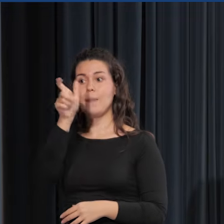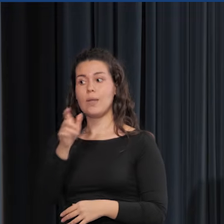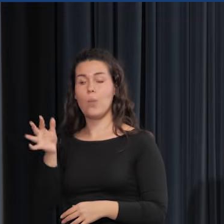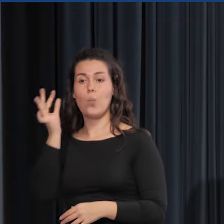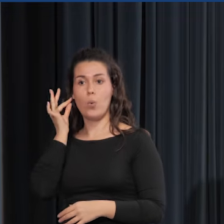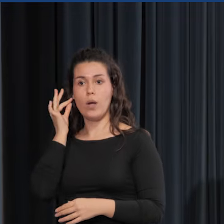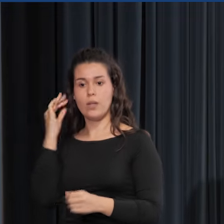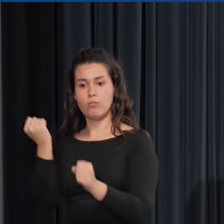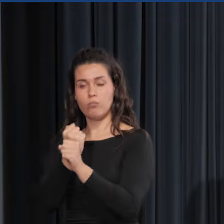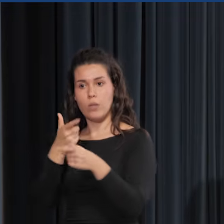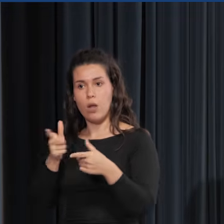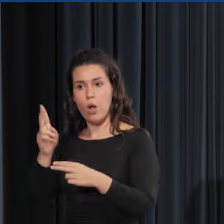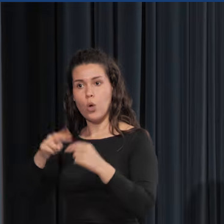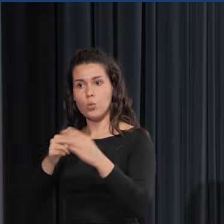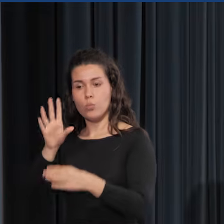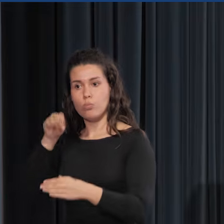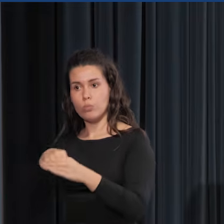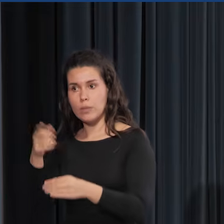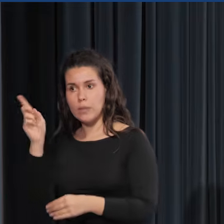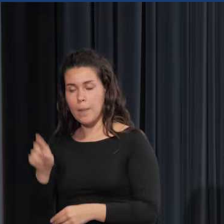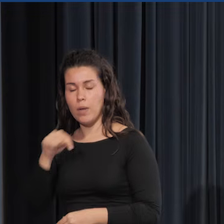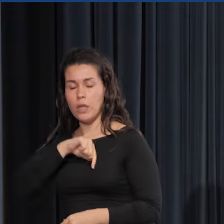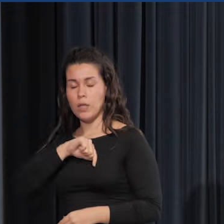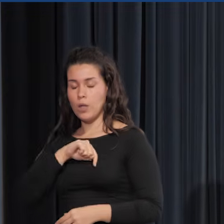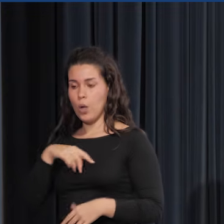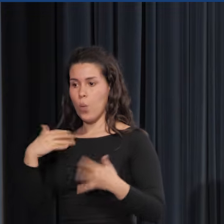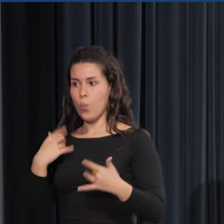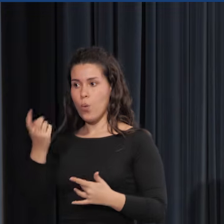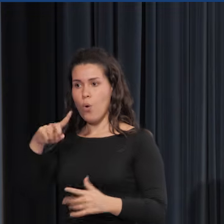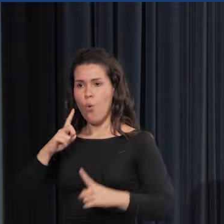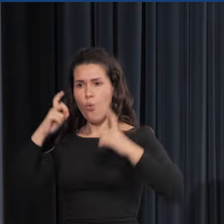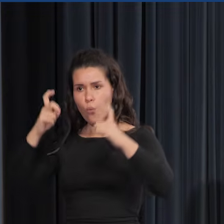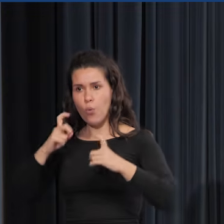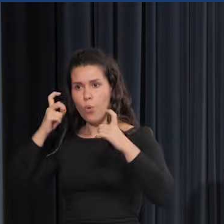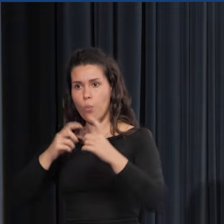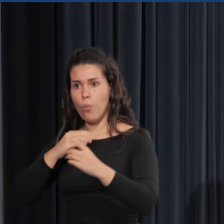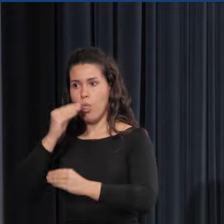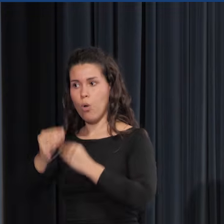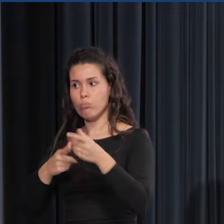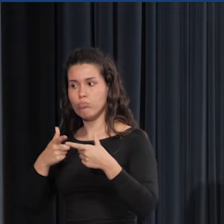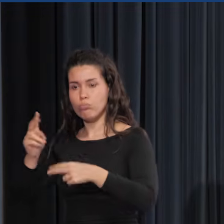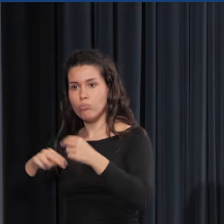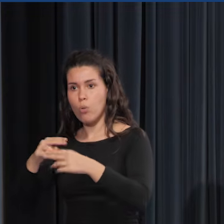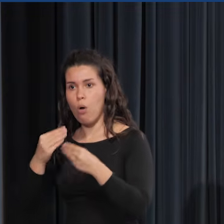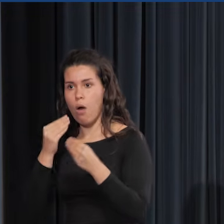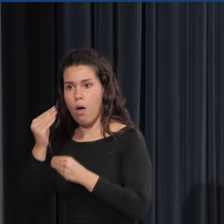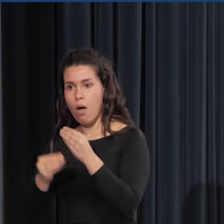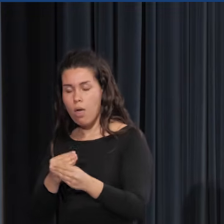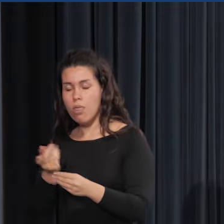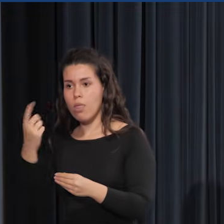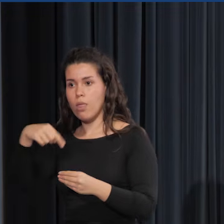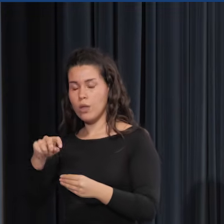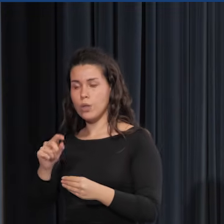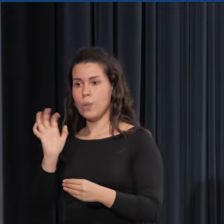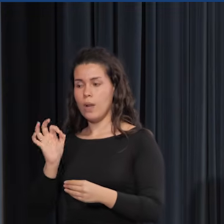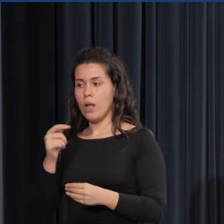una recompensa muy grande para ellas ver algo, o sea, el producto de su esfuerzo, ¿no? Pero estamos viendo que ellas pues tienen más barreras